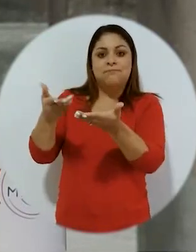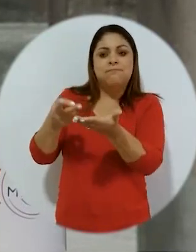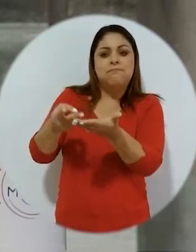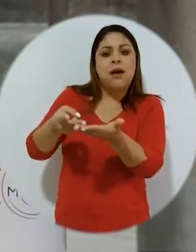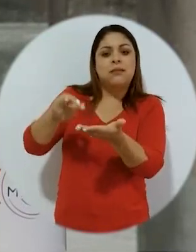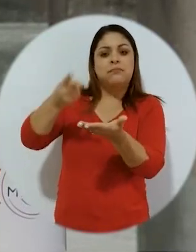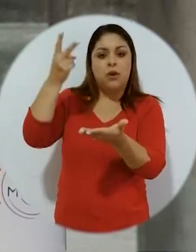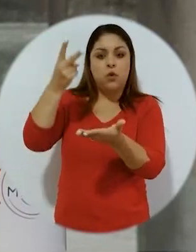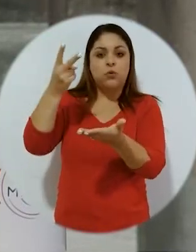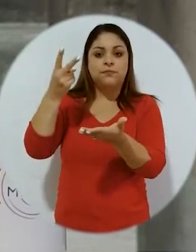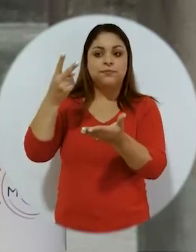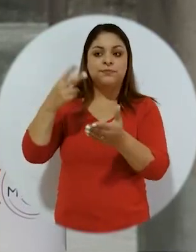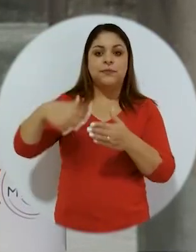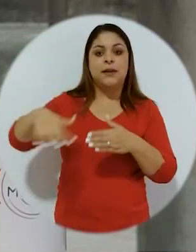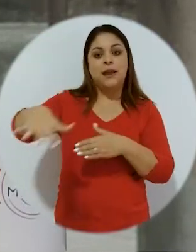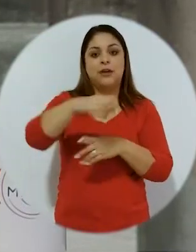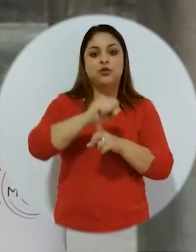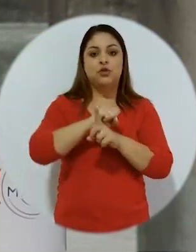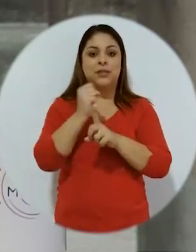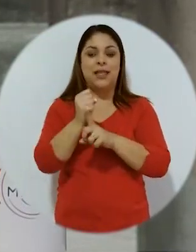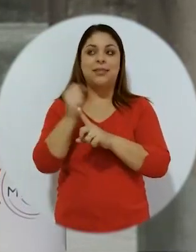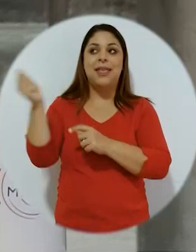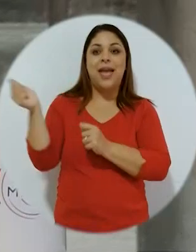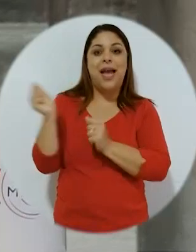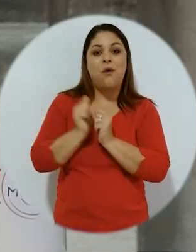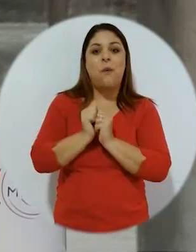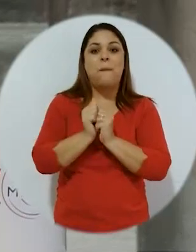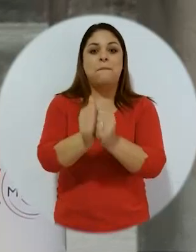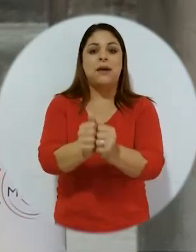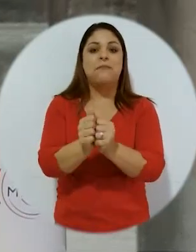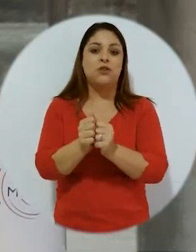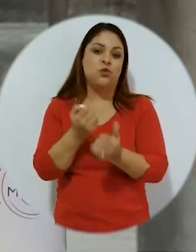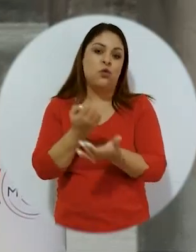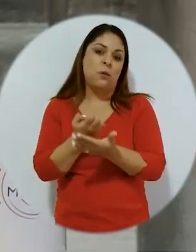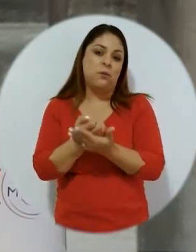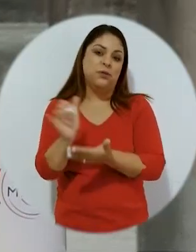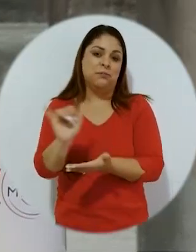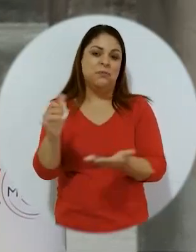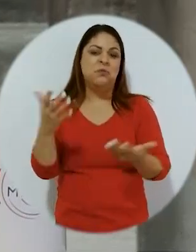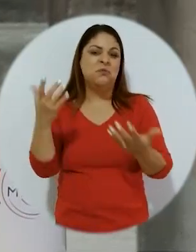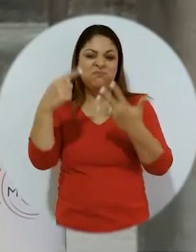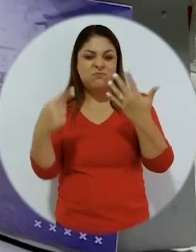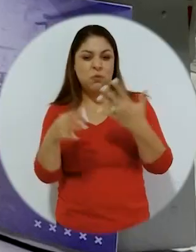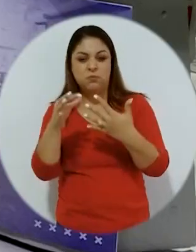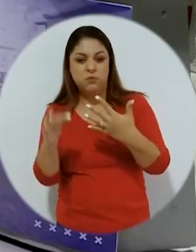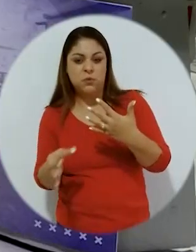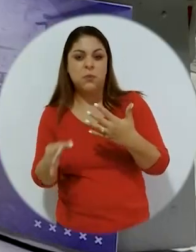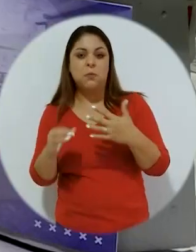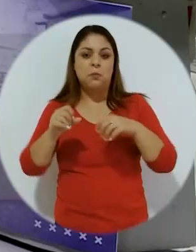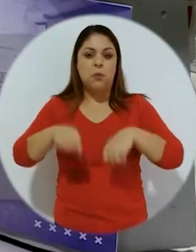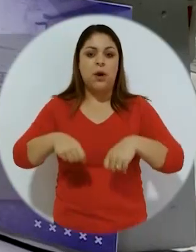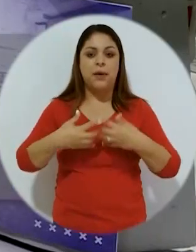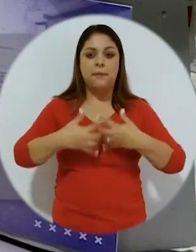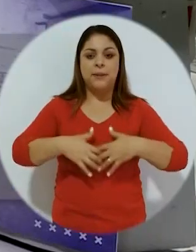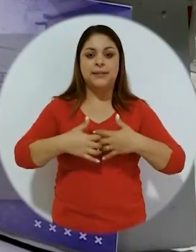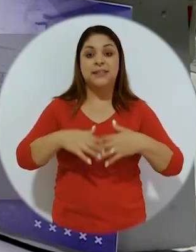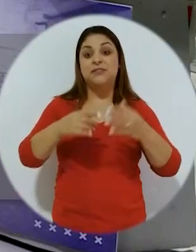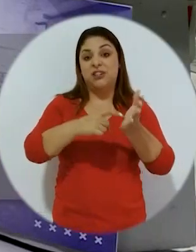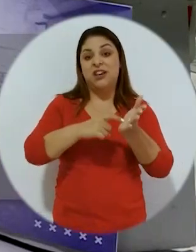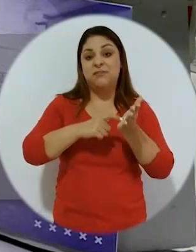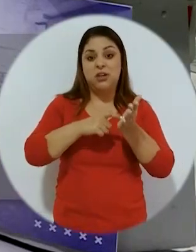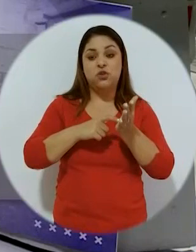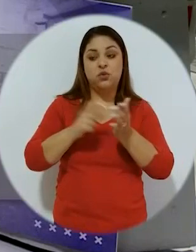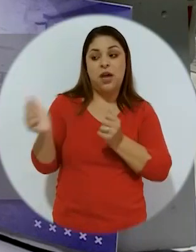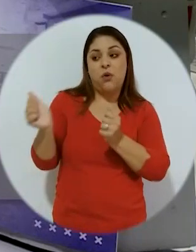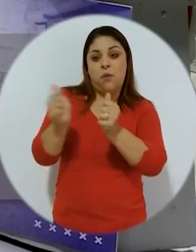sociedad y el acompañamiento también económico. Entonces hay como varios semilleros ahí de posibles empresas ¿verdad?